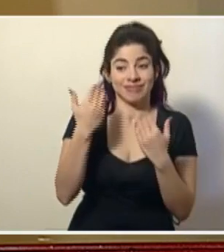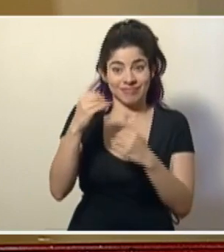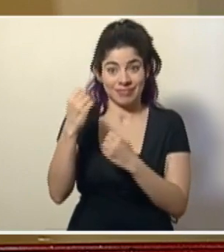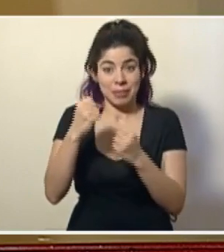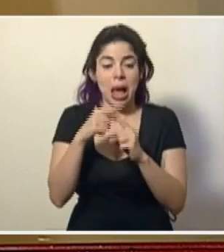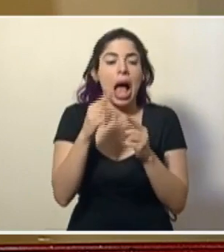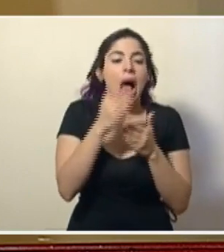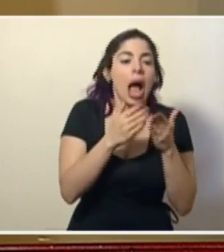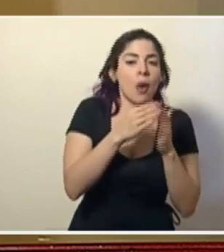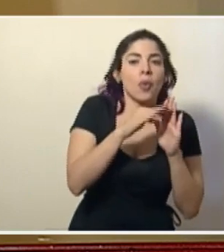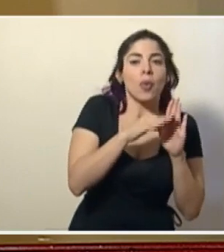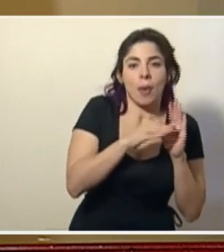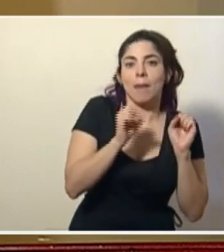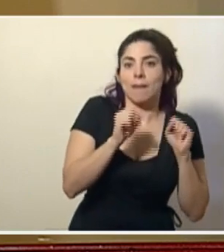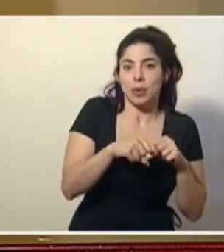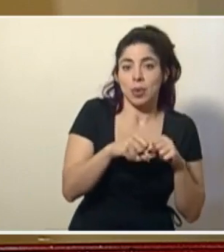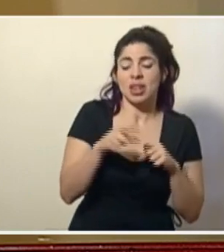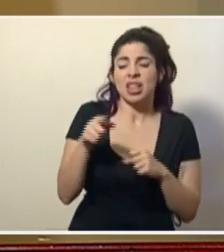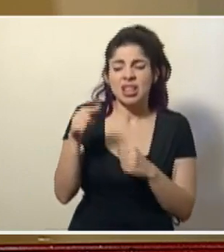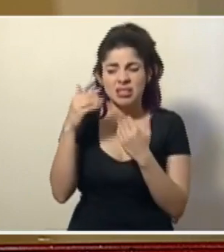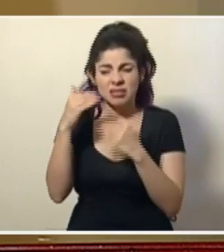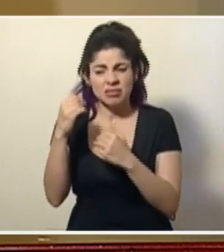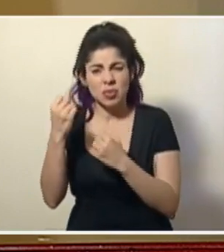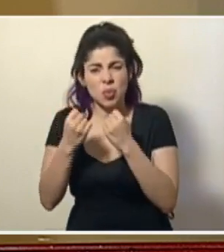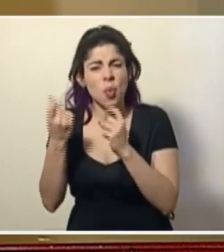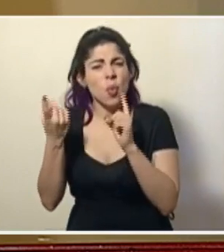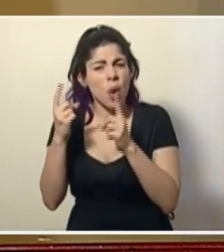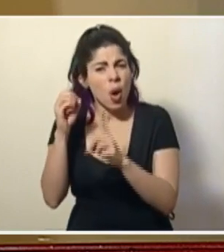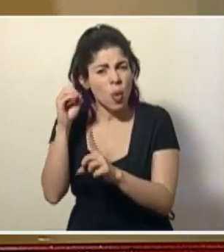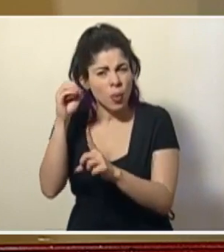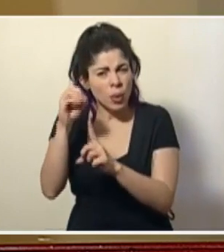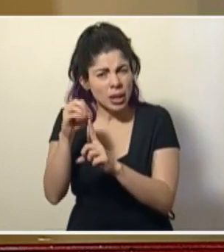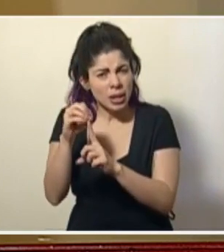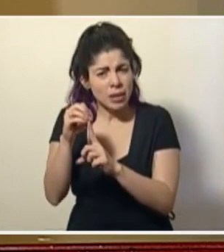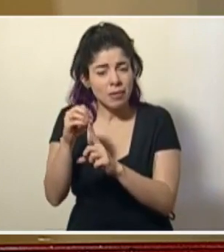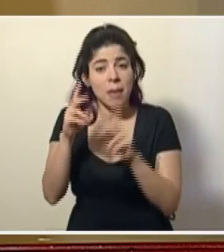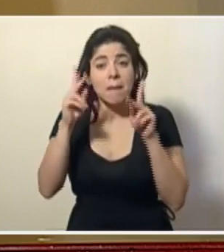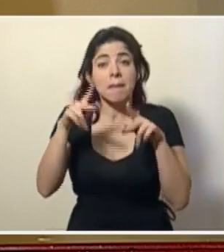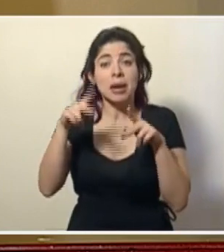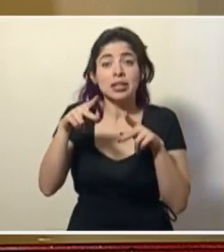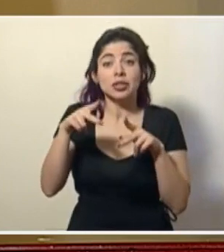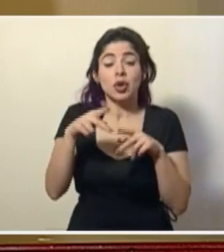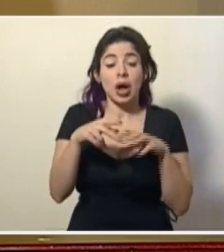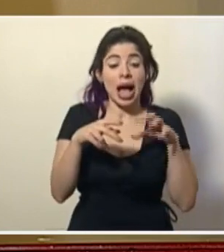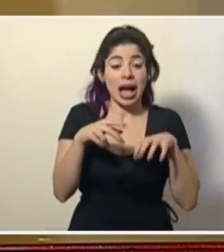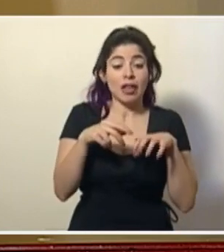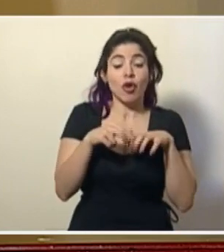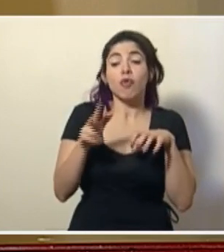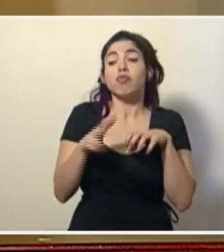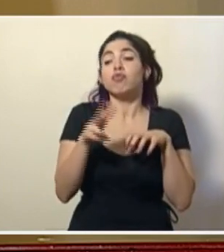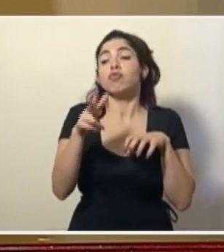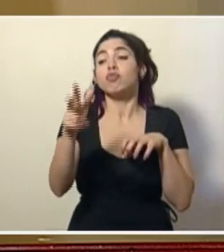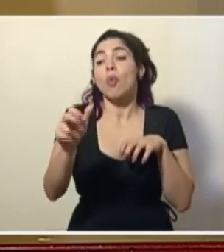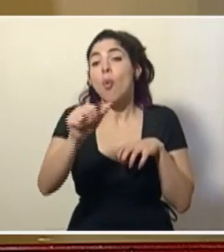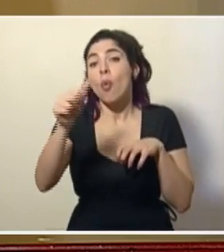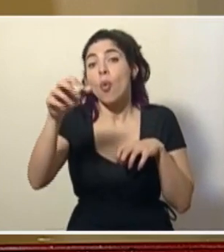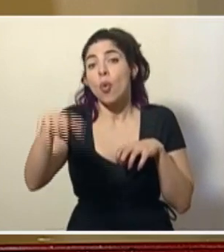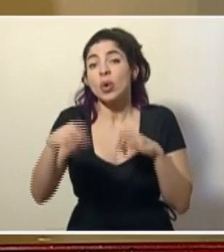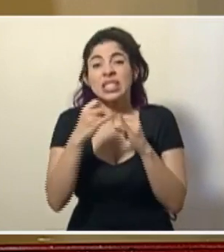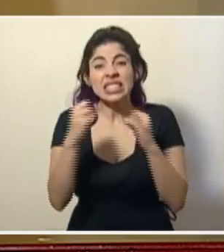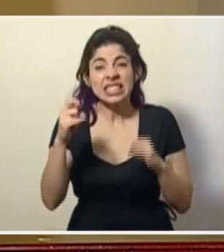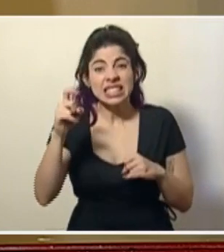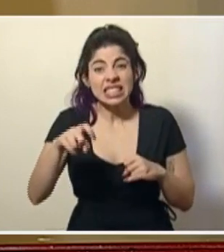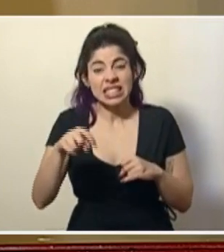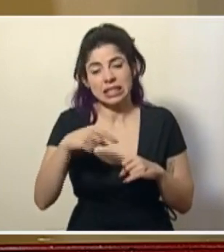objetivo de la restricción vehicular es evitar ese traslado innecesario de un cantón a otro. Para eso